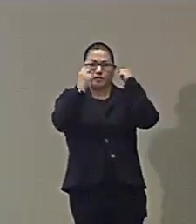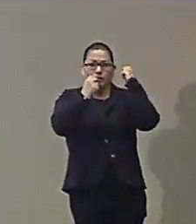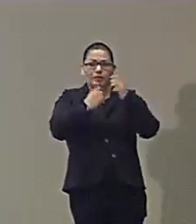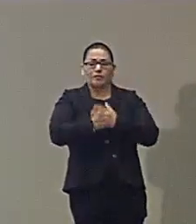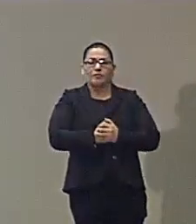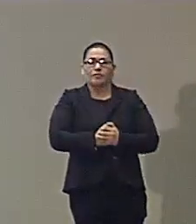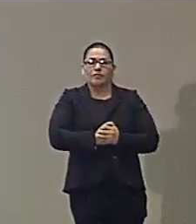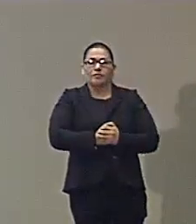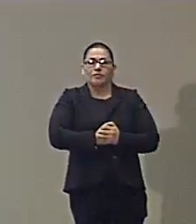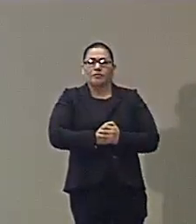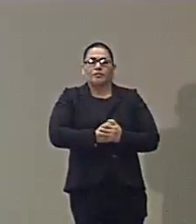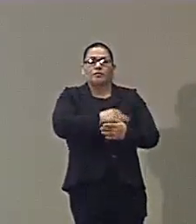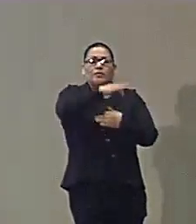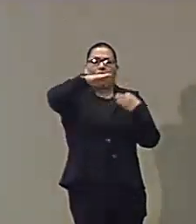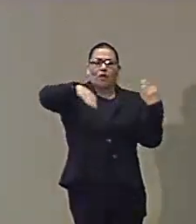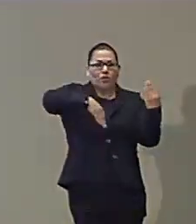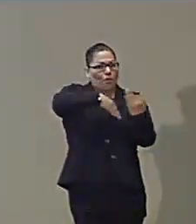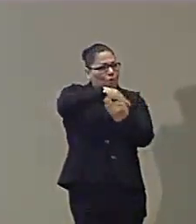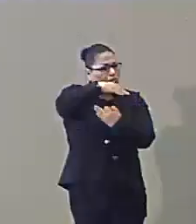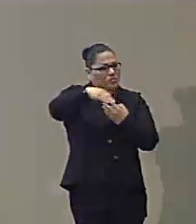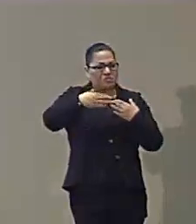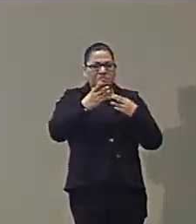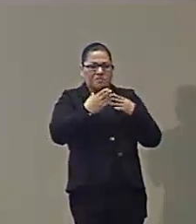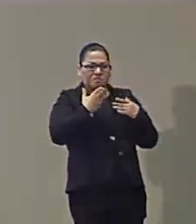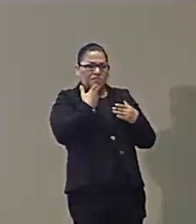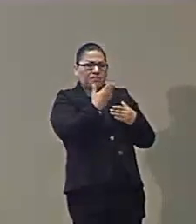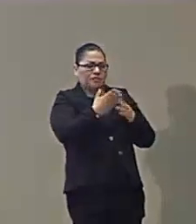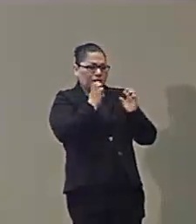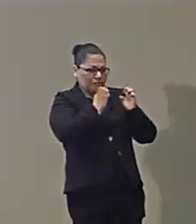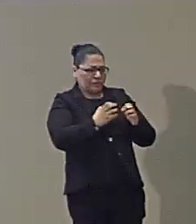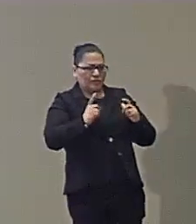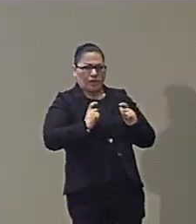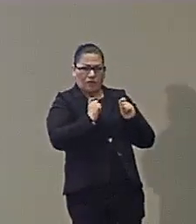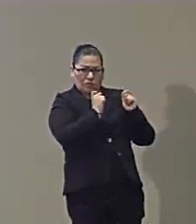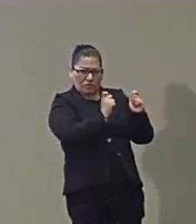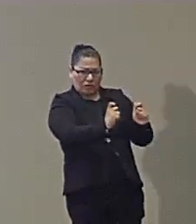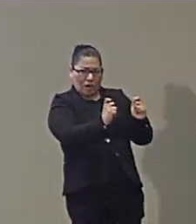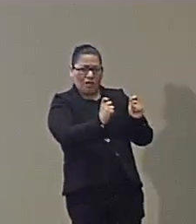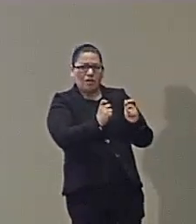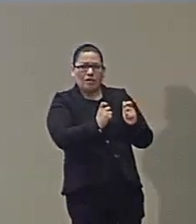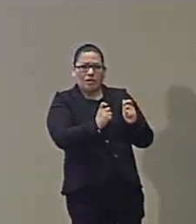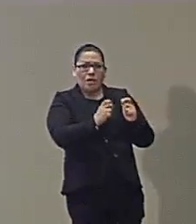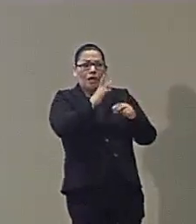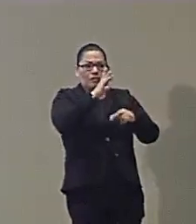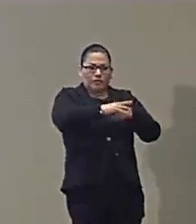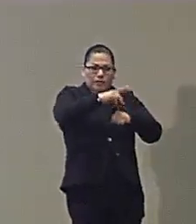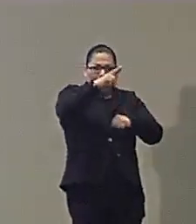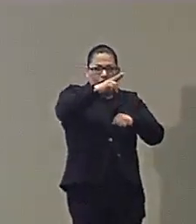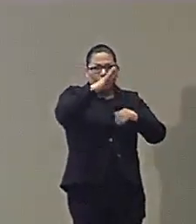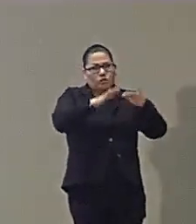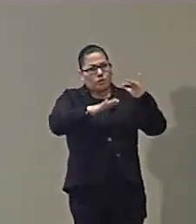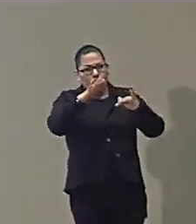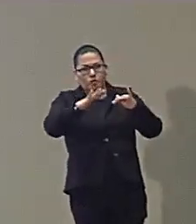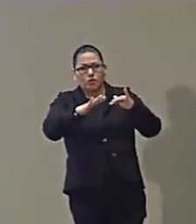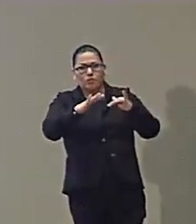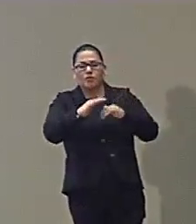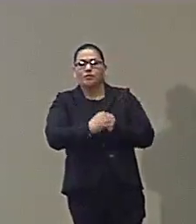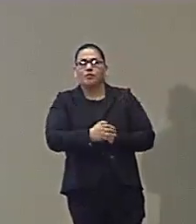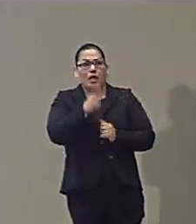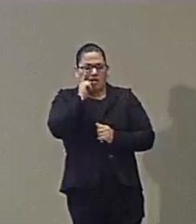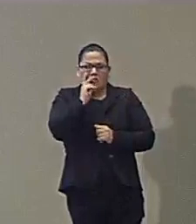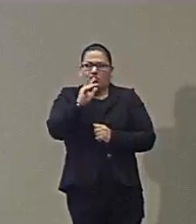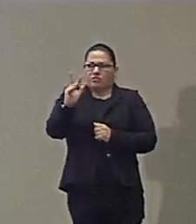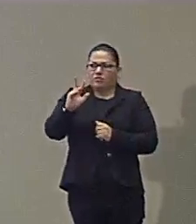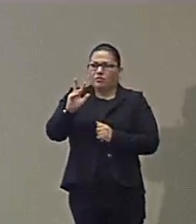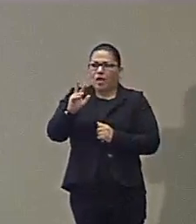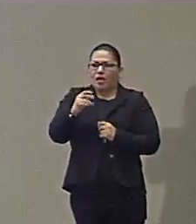todas se han visto beneficiadas en mayor o en menor medida por esta actividad muy pocos